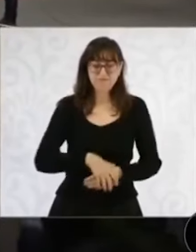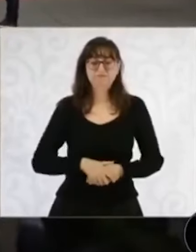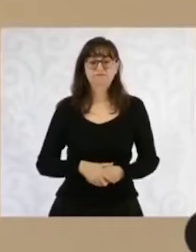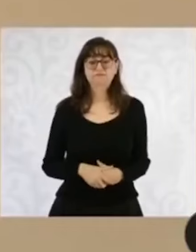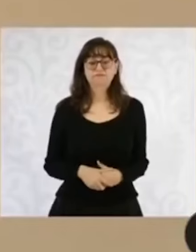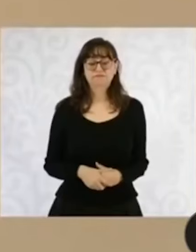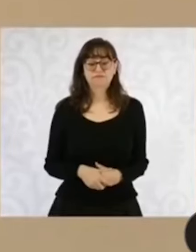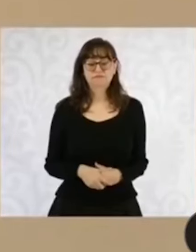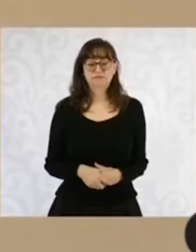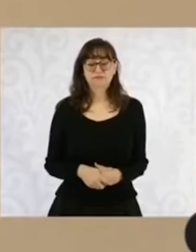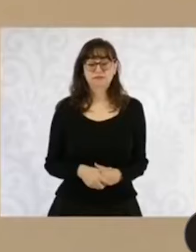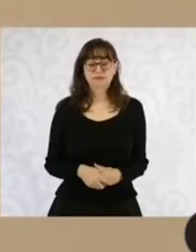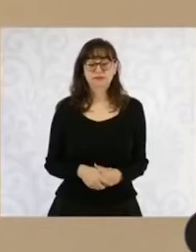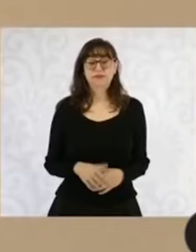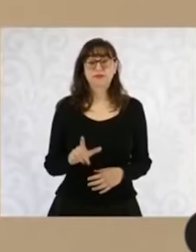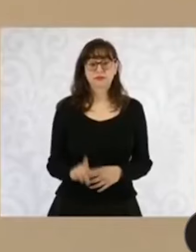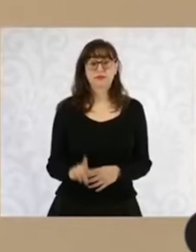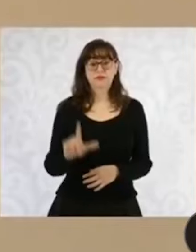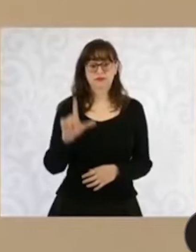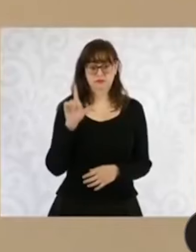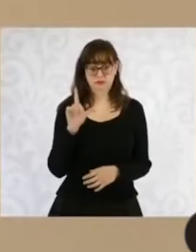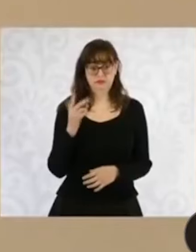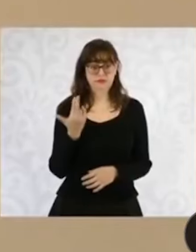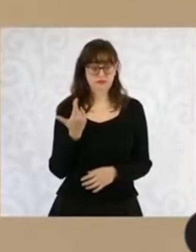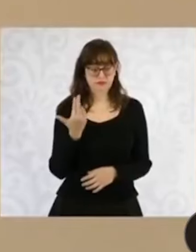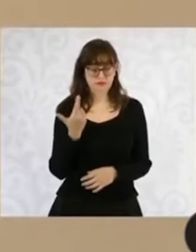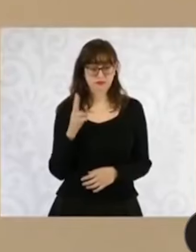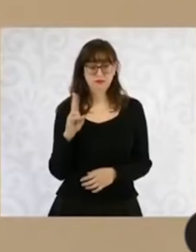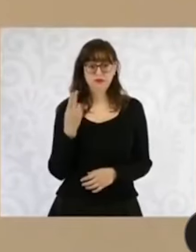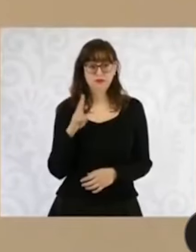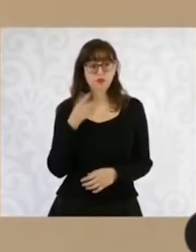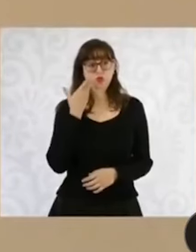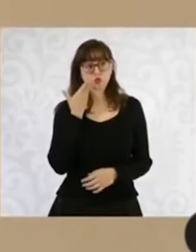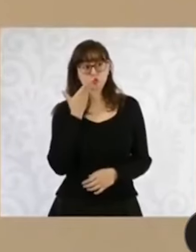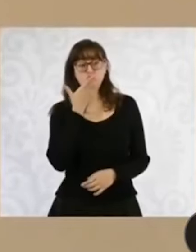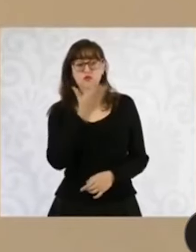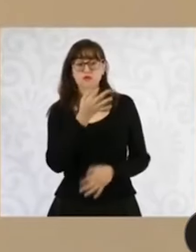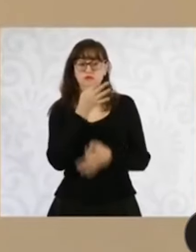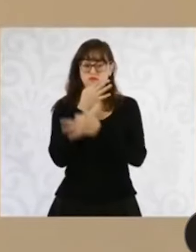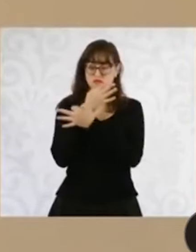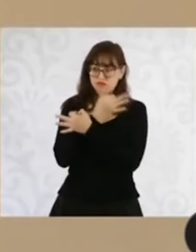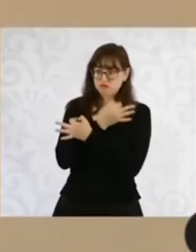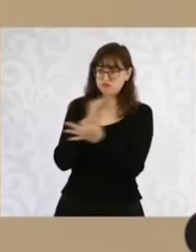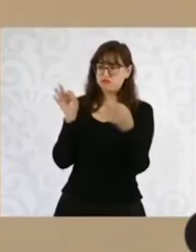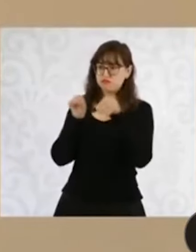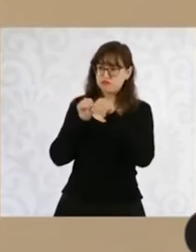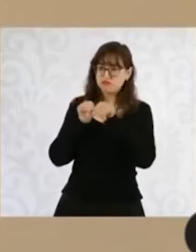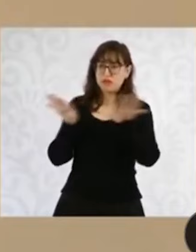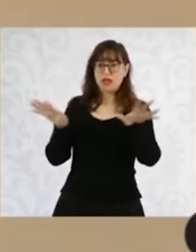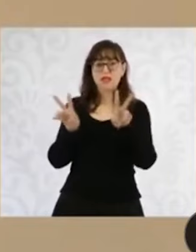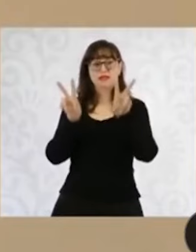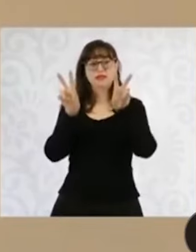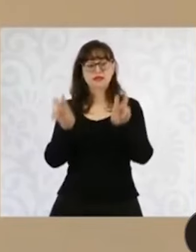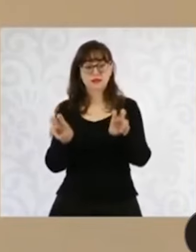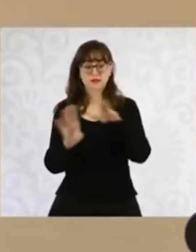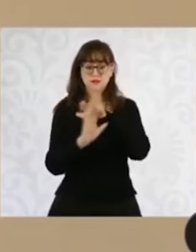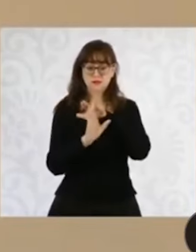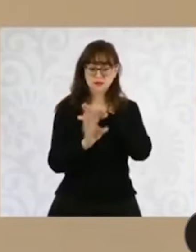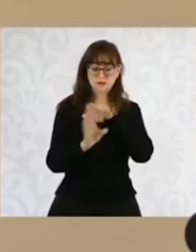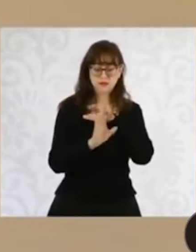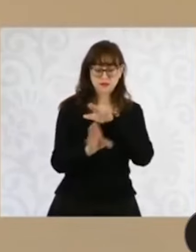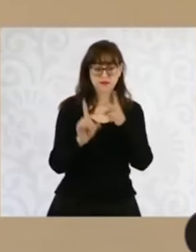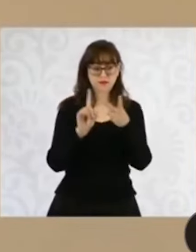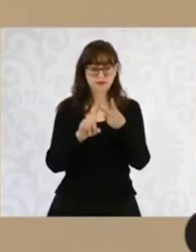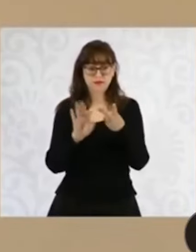a raíz de su declaración del lunes 25 de noviembre sobre migración, tráfico de